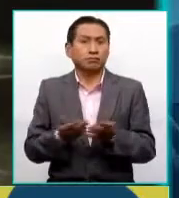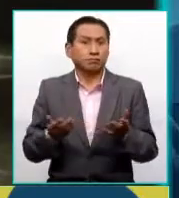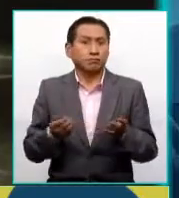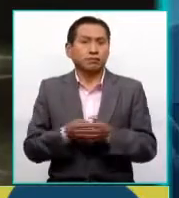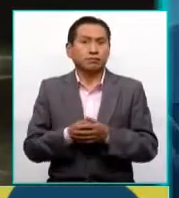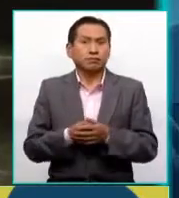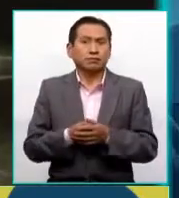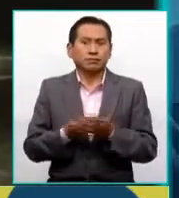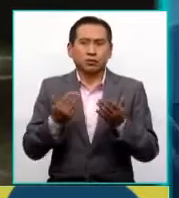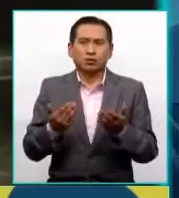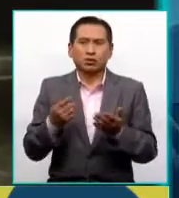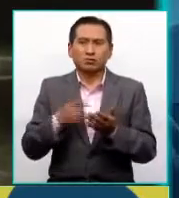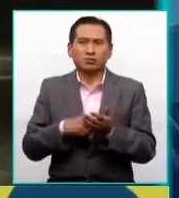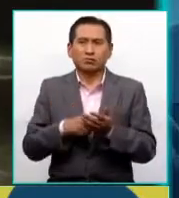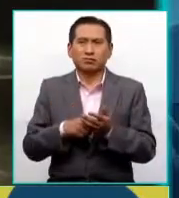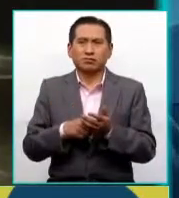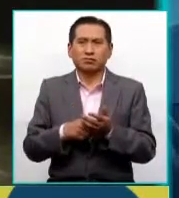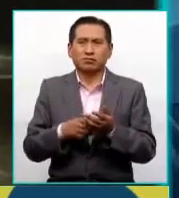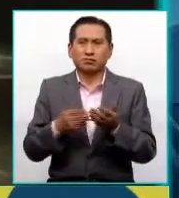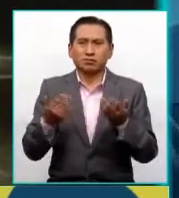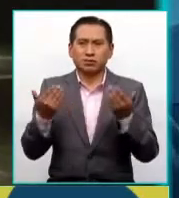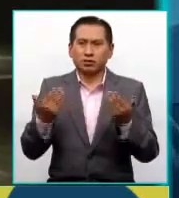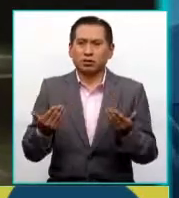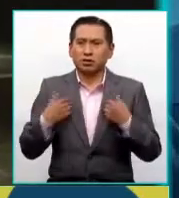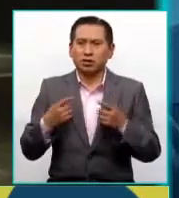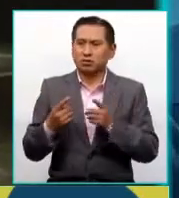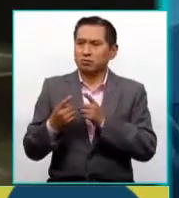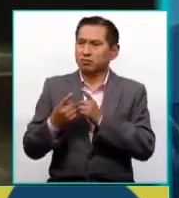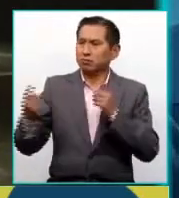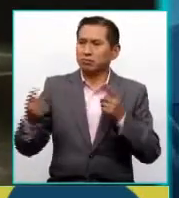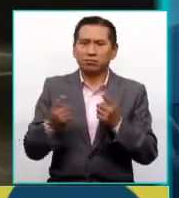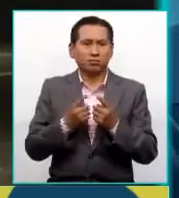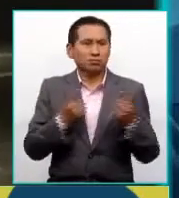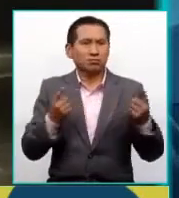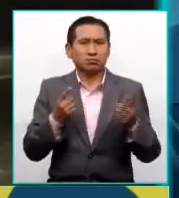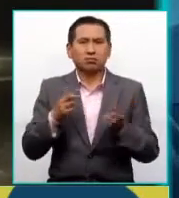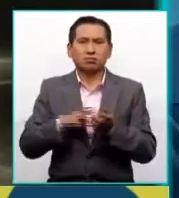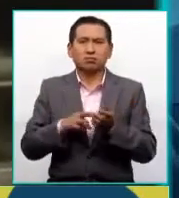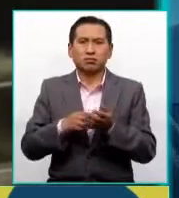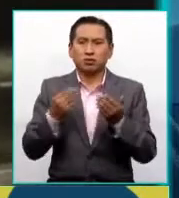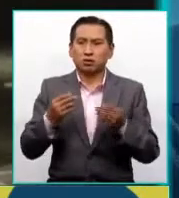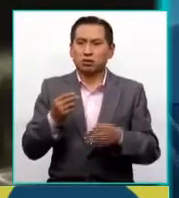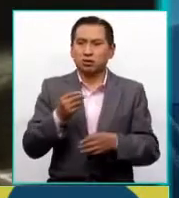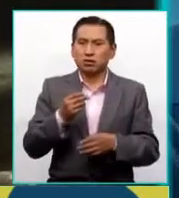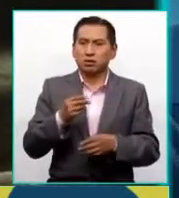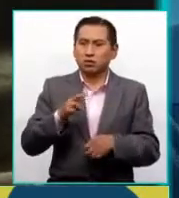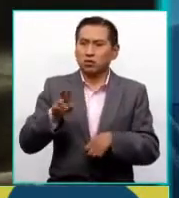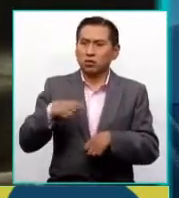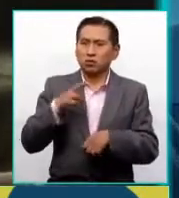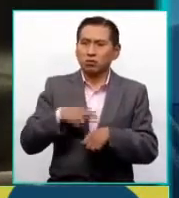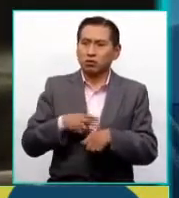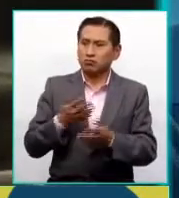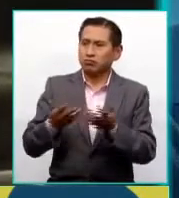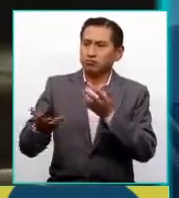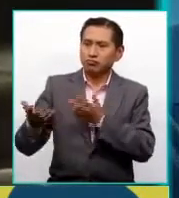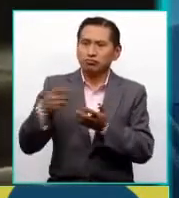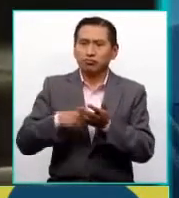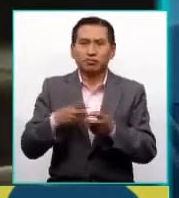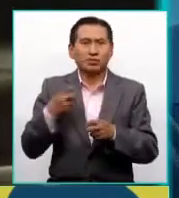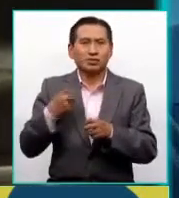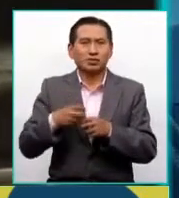por esta distancia que se tomó con formas más naturales, con formas más orgánicas